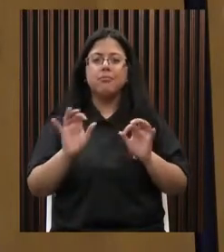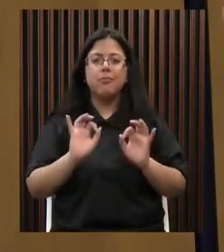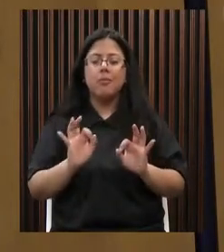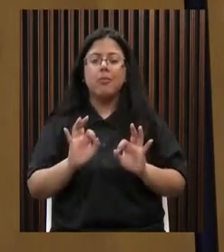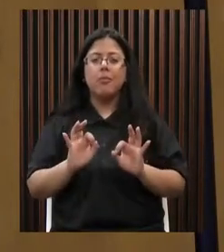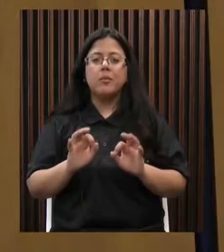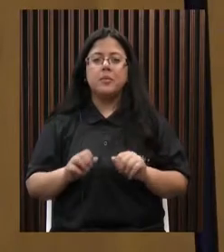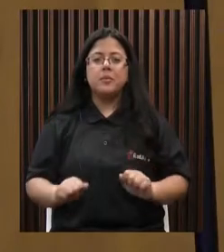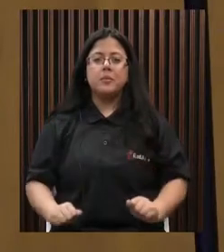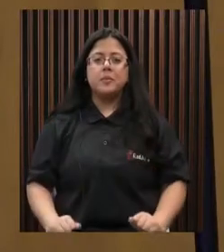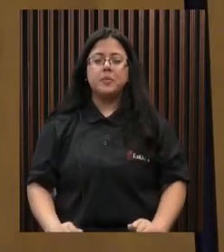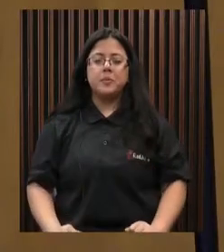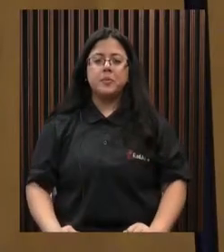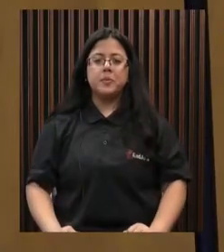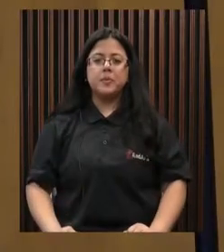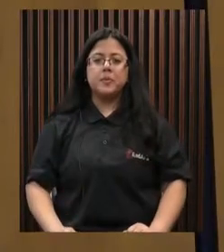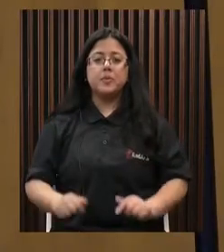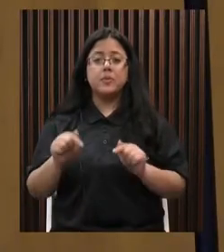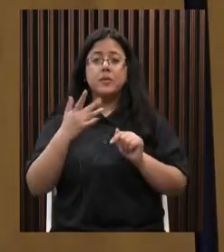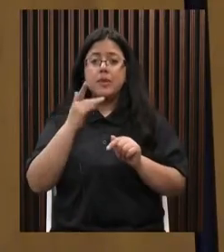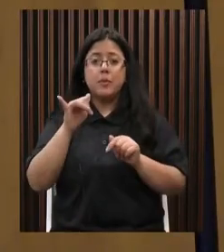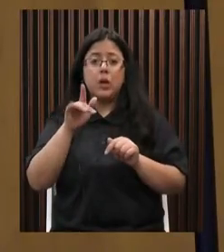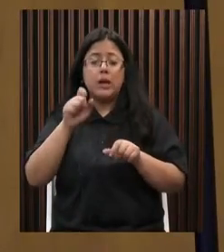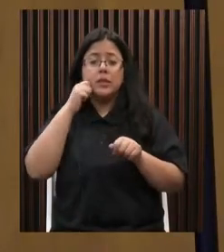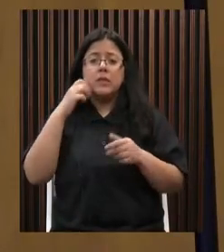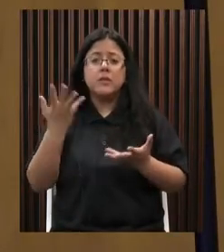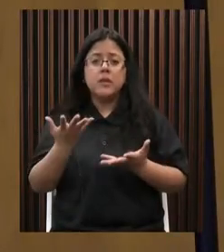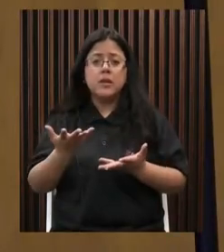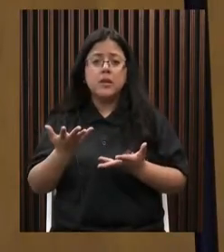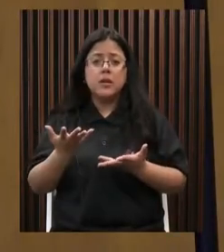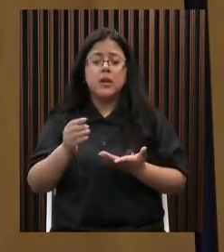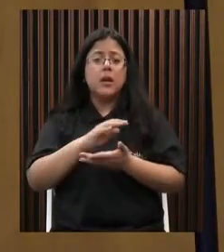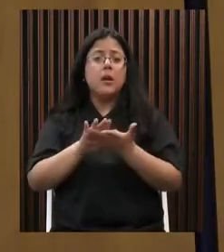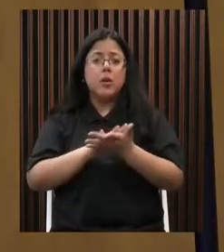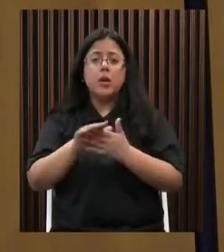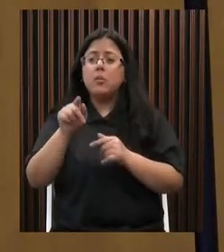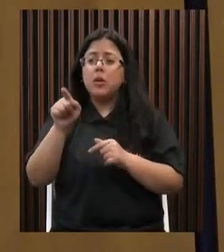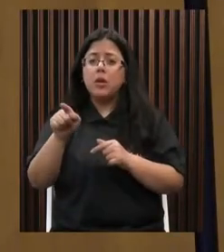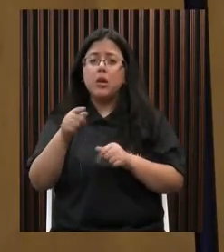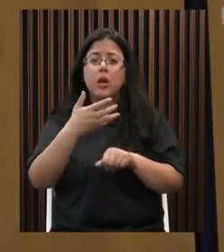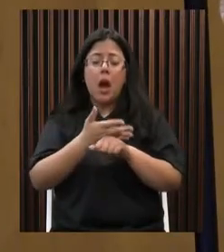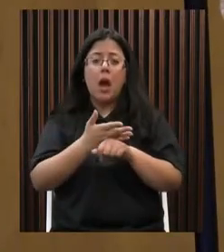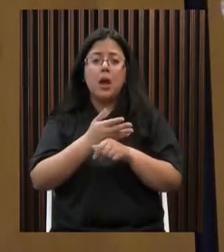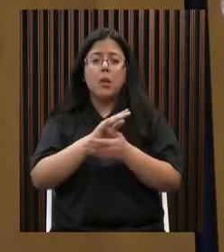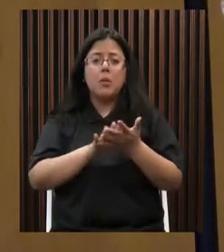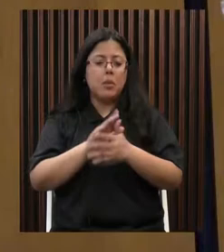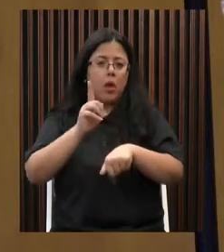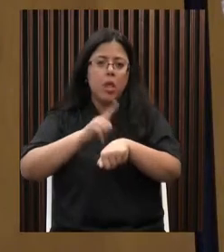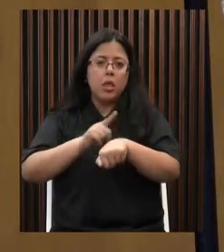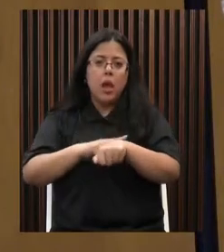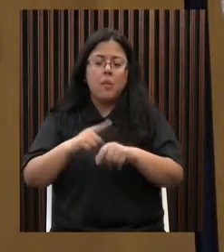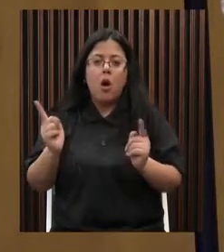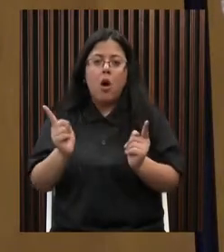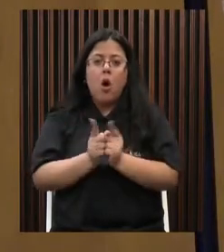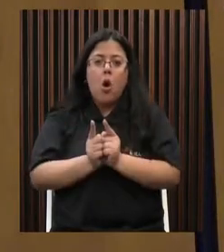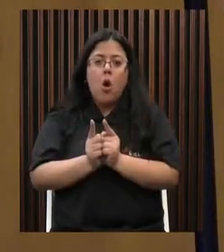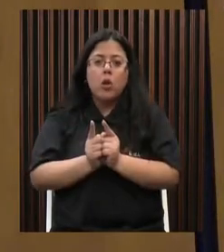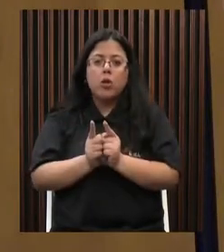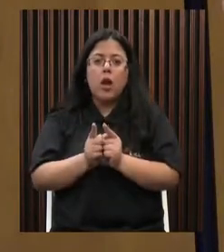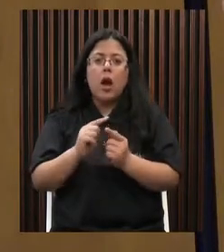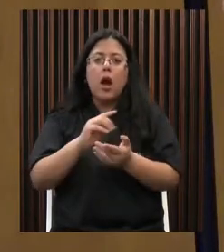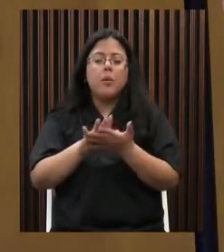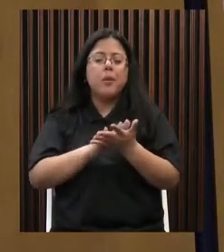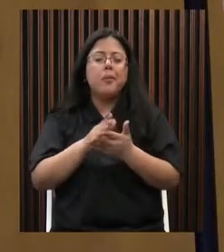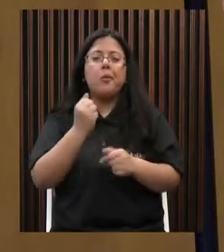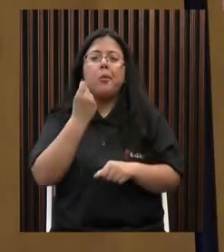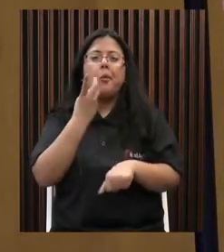Es lo claro, porque ¿qué sucede? Que de repente, por ejemplo, tienes un límite de tiempo para saber cuánto tiempo puedes estar